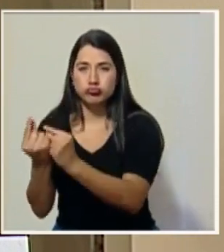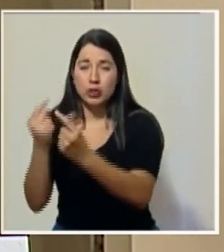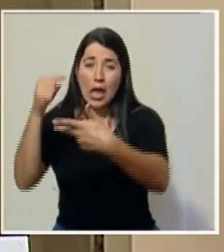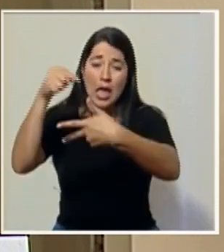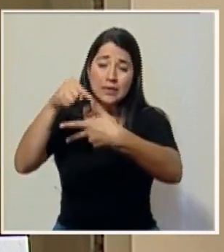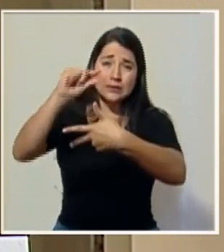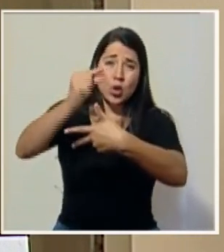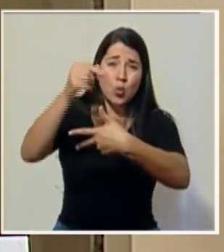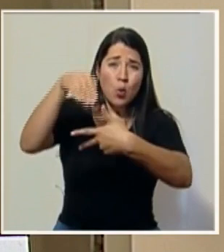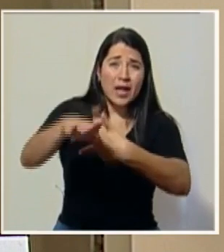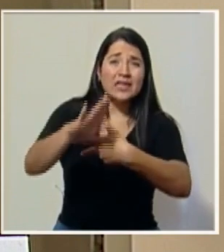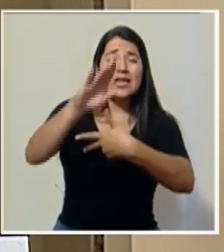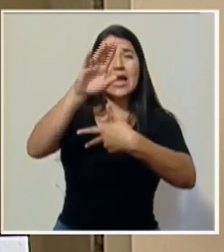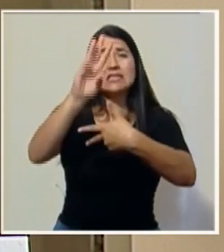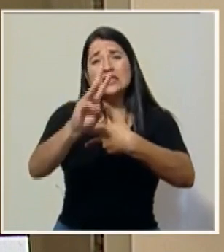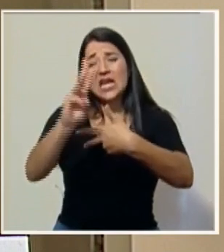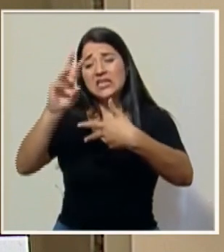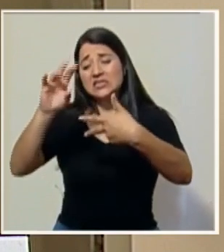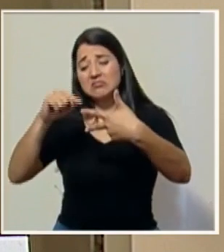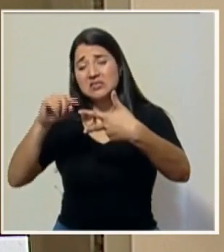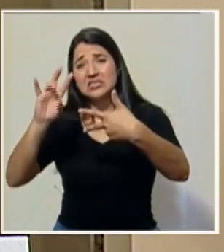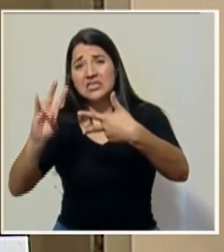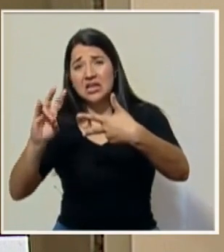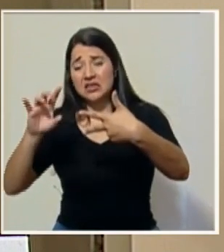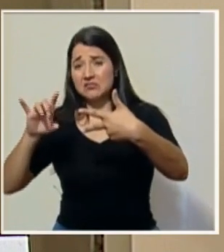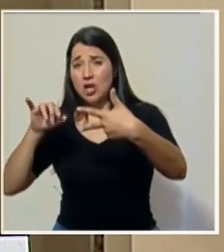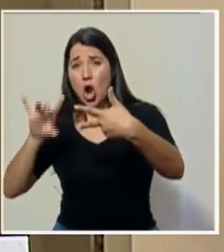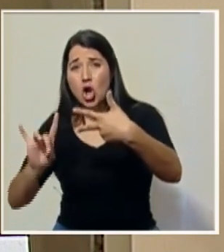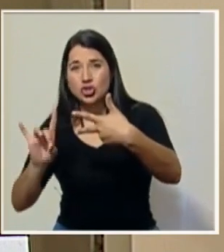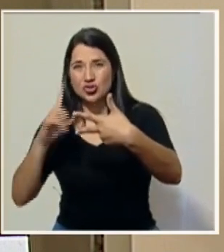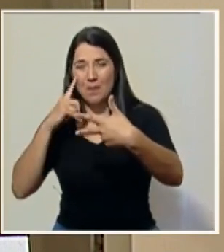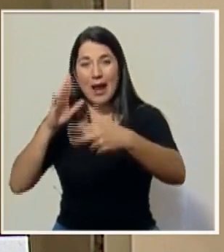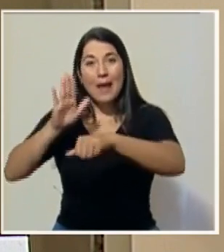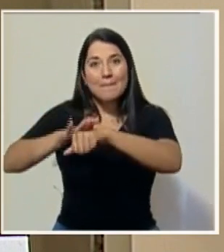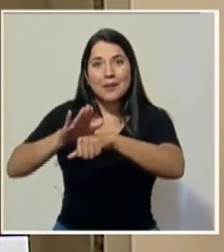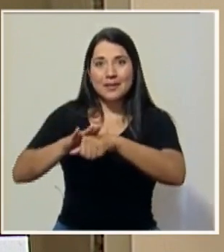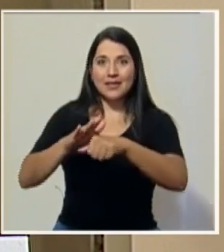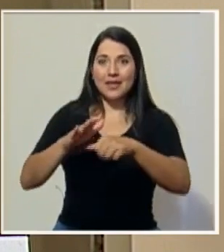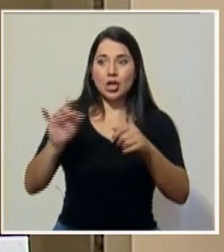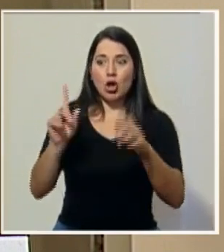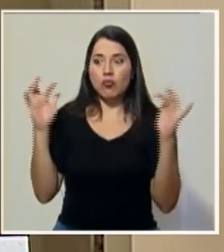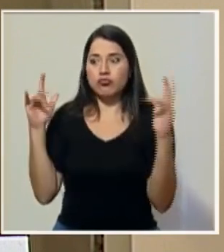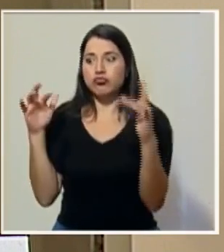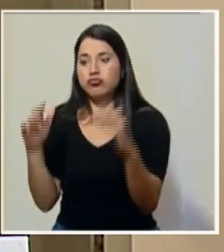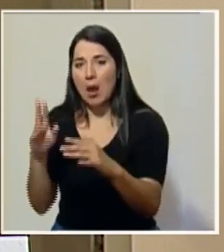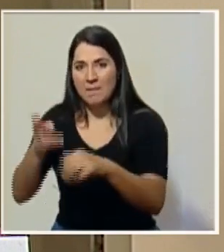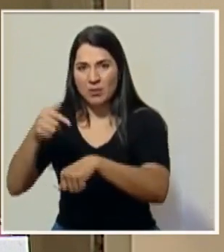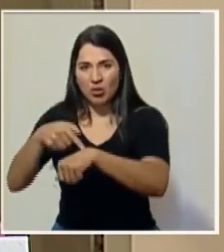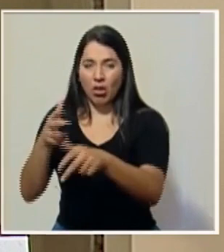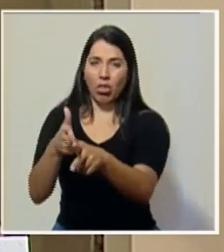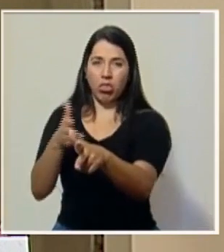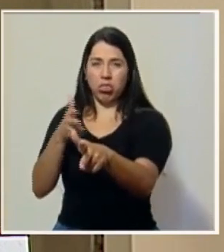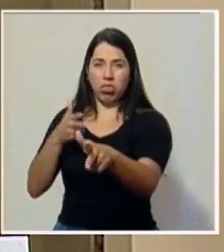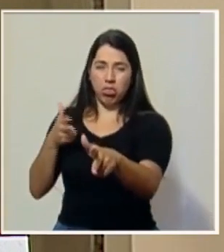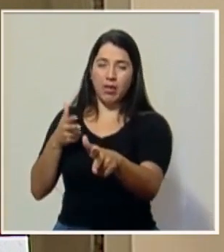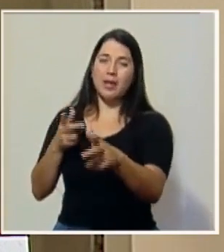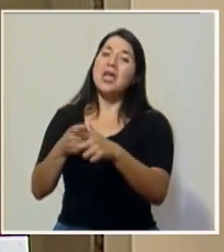de sus trabajos y pues eso genera mayor aglomeración. Con la ampliación del horario, esto nos permitiría tener